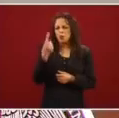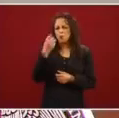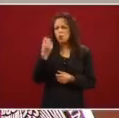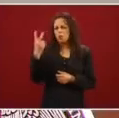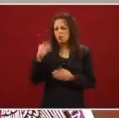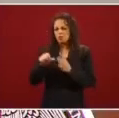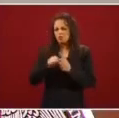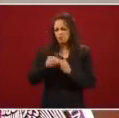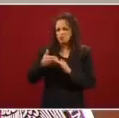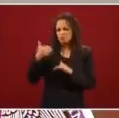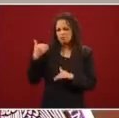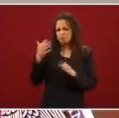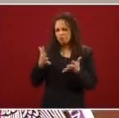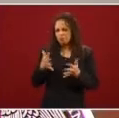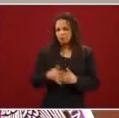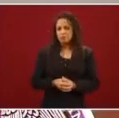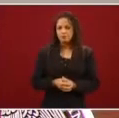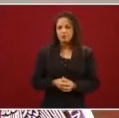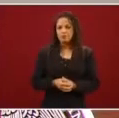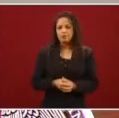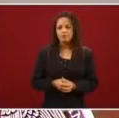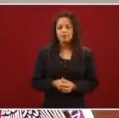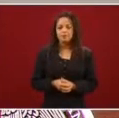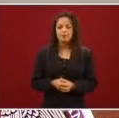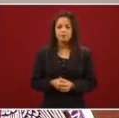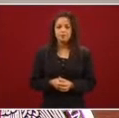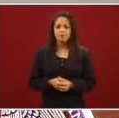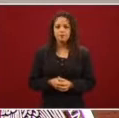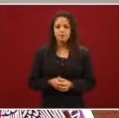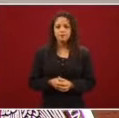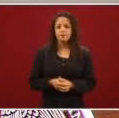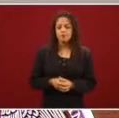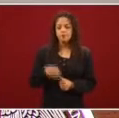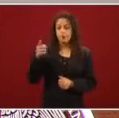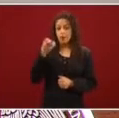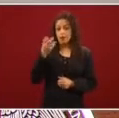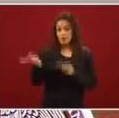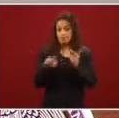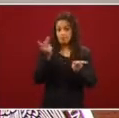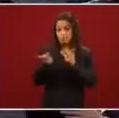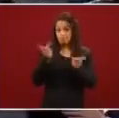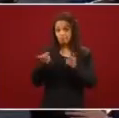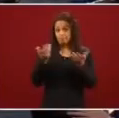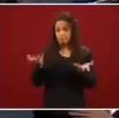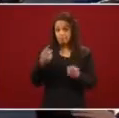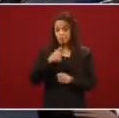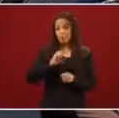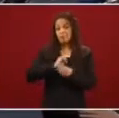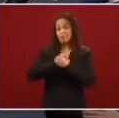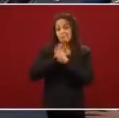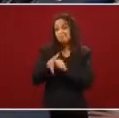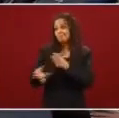meses, 2 o 3 meses, y podríamos decir que la consulta cayó en mala fecha o que el coronavirus cayó en la